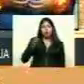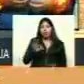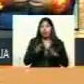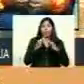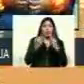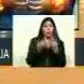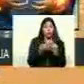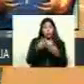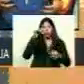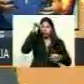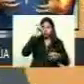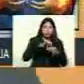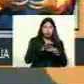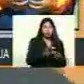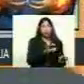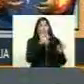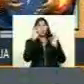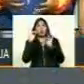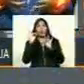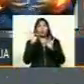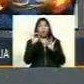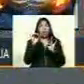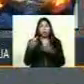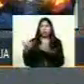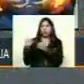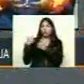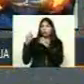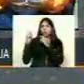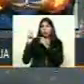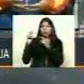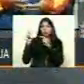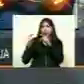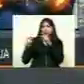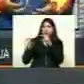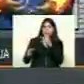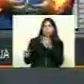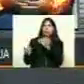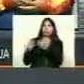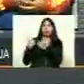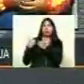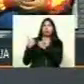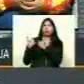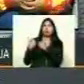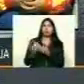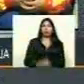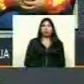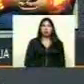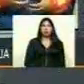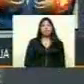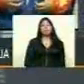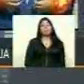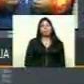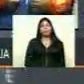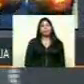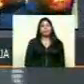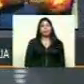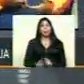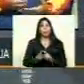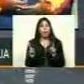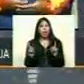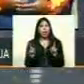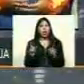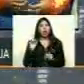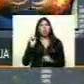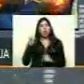a ella se le han delegado todas las tareas desde esta instancia, fundamental desde nuestra sociedad, pero que además